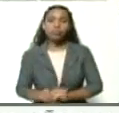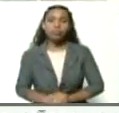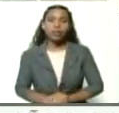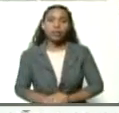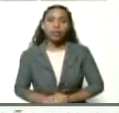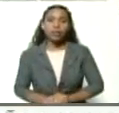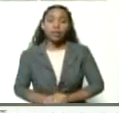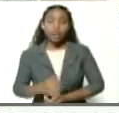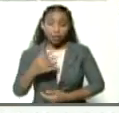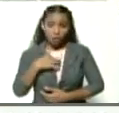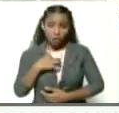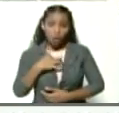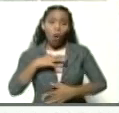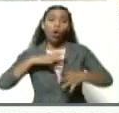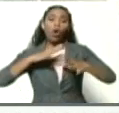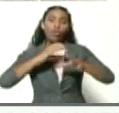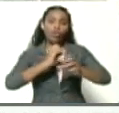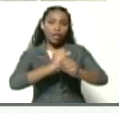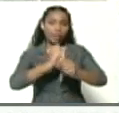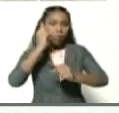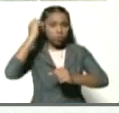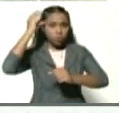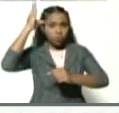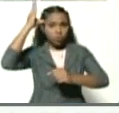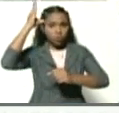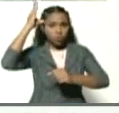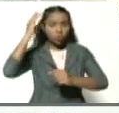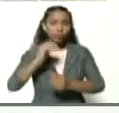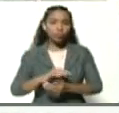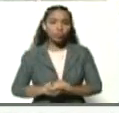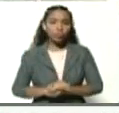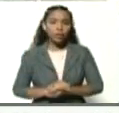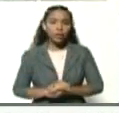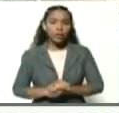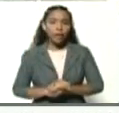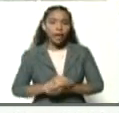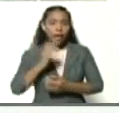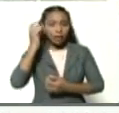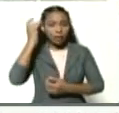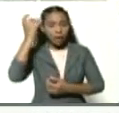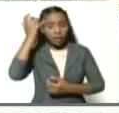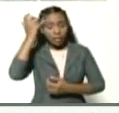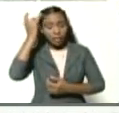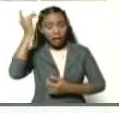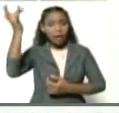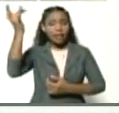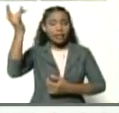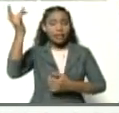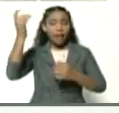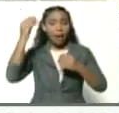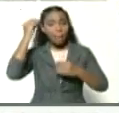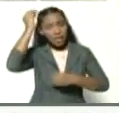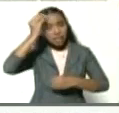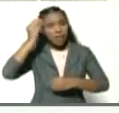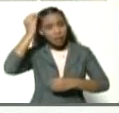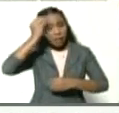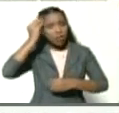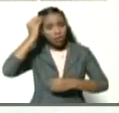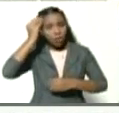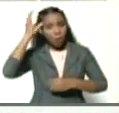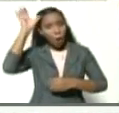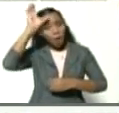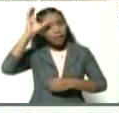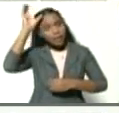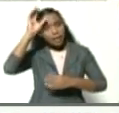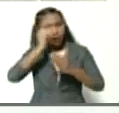Y además yo confío en la capacidad, en el intelecto, en el pensamiento, en la